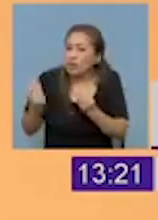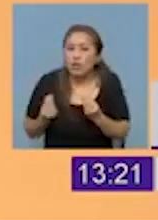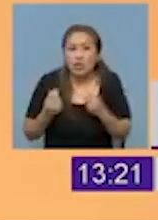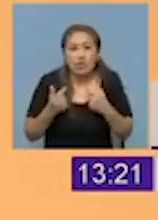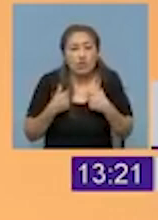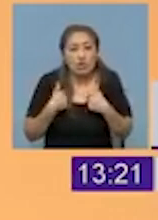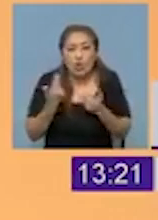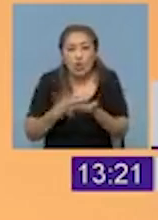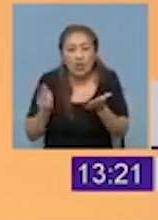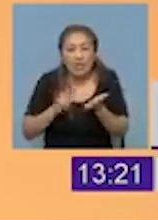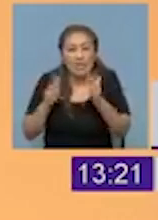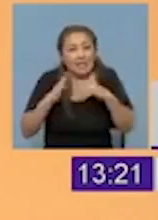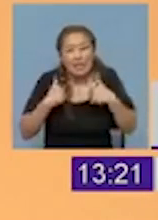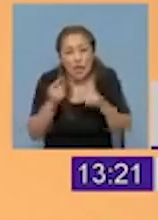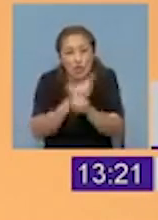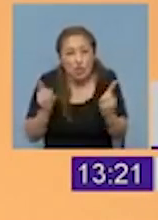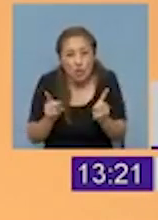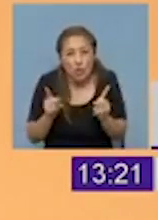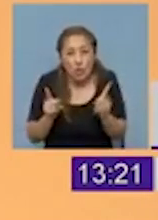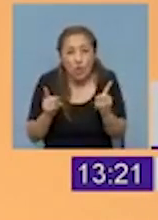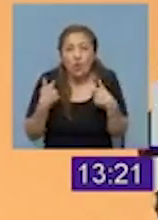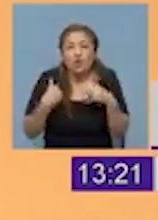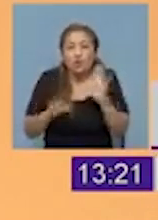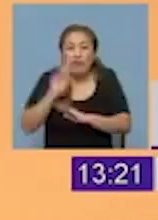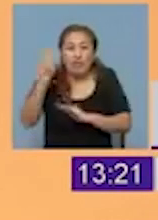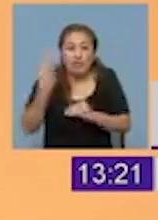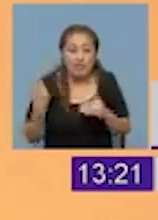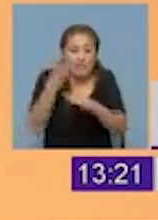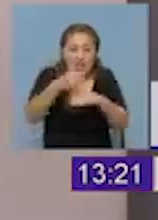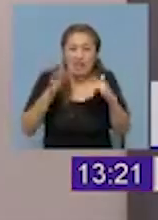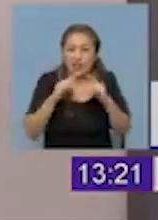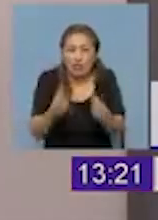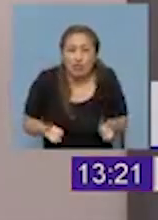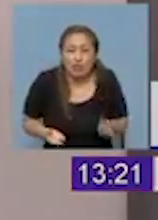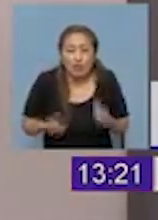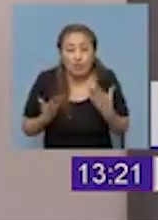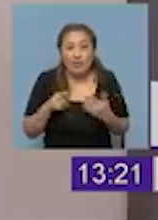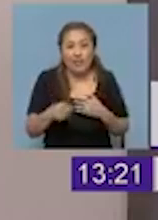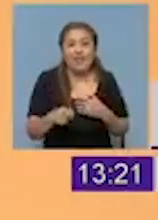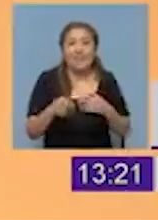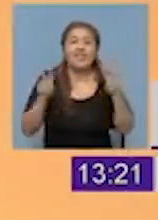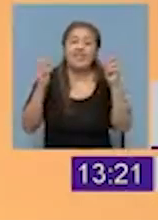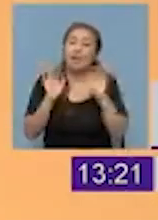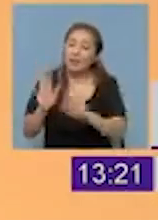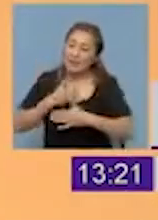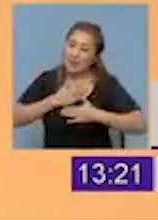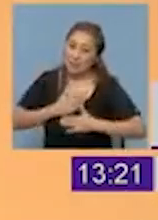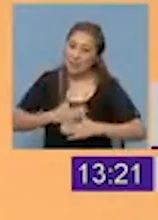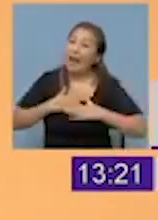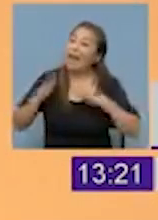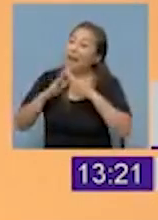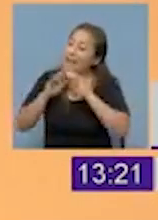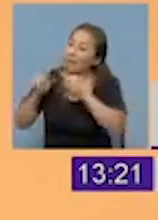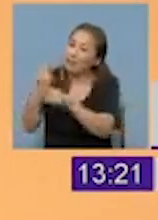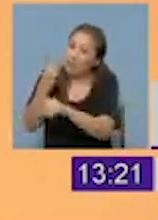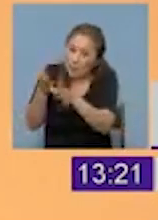y yo no voy a volver a mi casa usted no me la va a terminar yo me one more y no volver a mi casa bueno entonces este vecino que le vamos hacia la casa